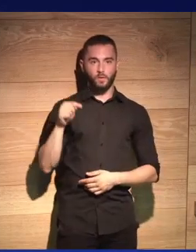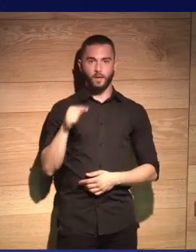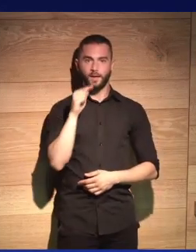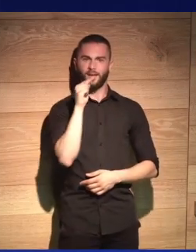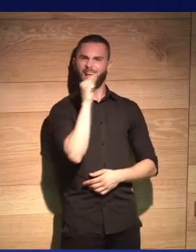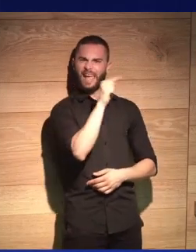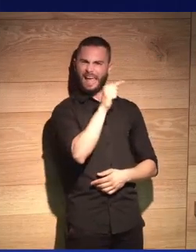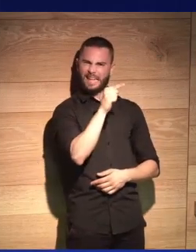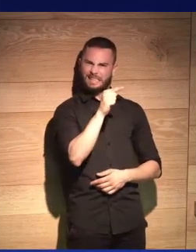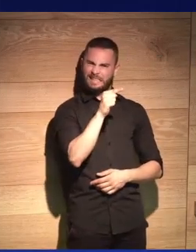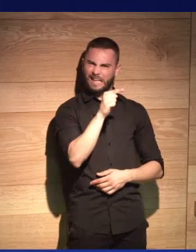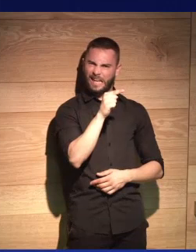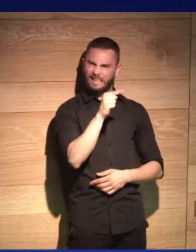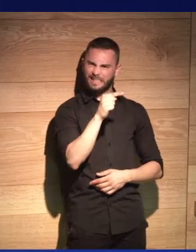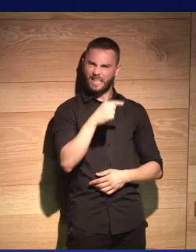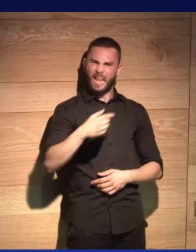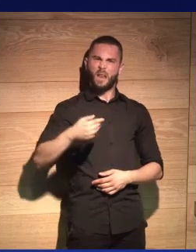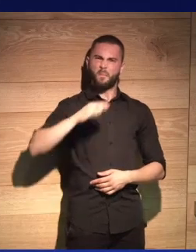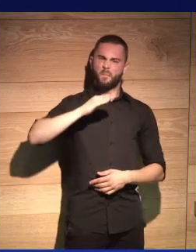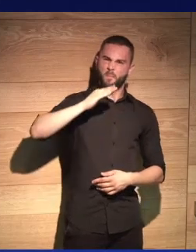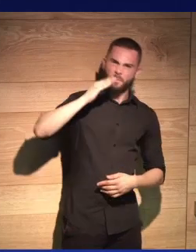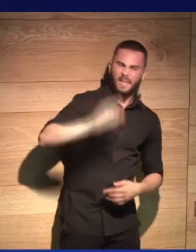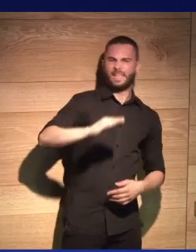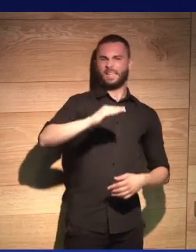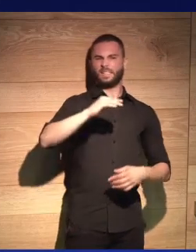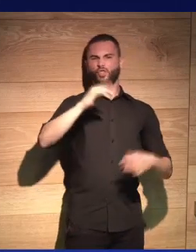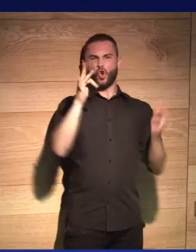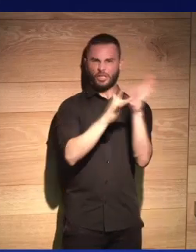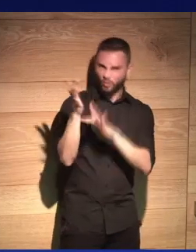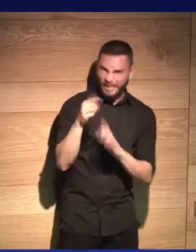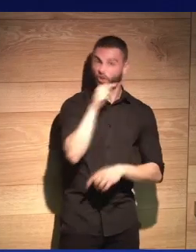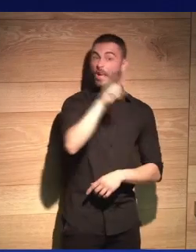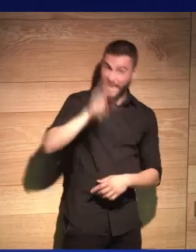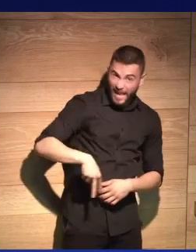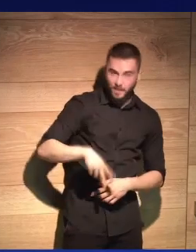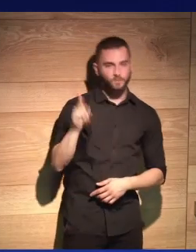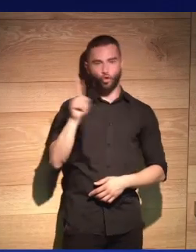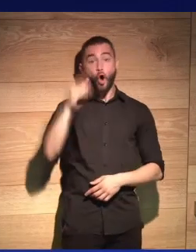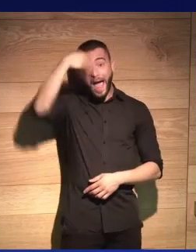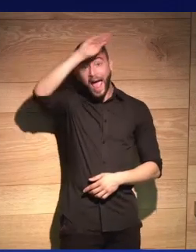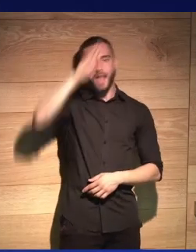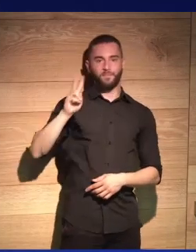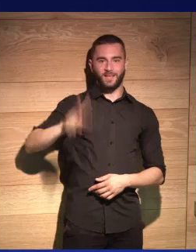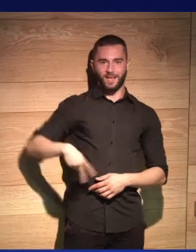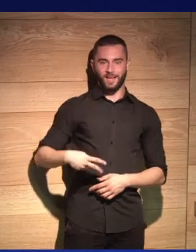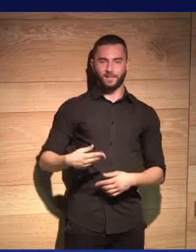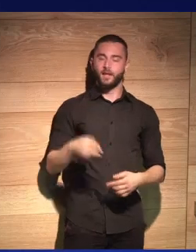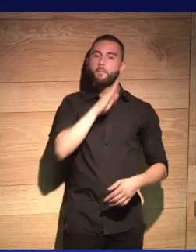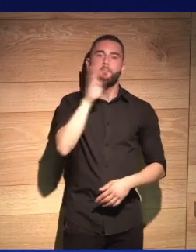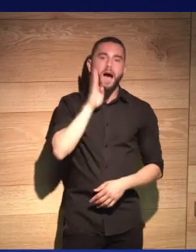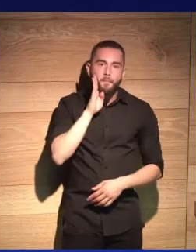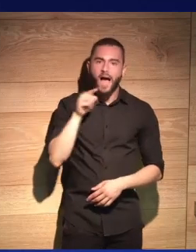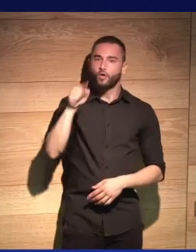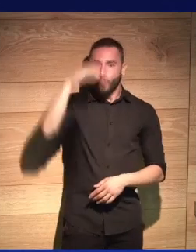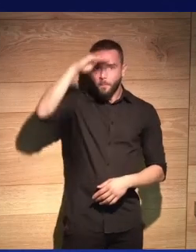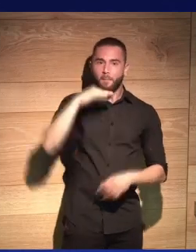Cristo? No, mi amor, es Elvis. Mamá, ¿podrías dejar a papá y casarte con